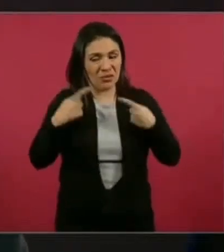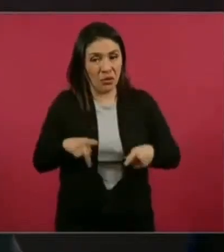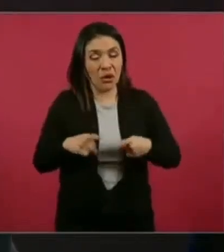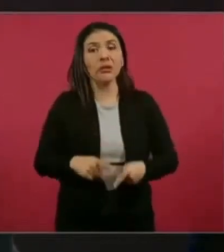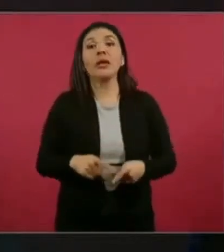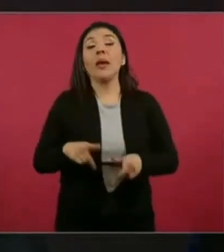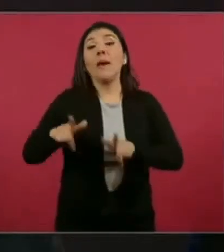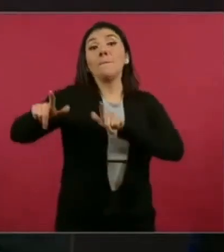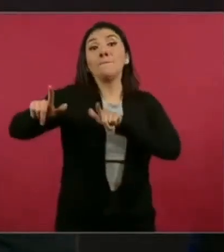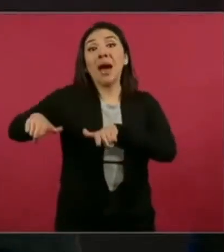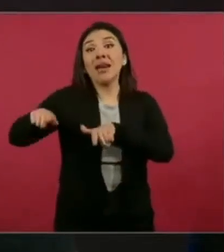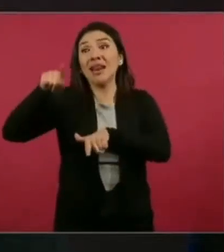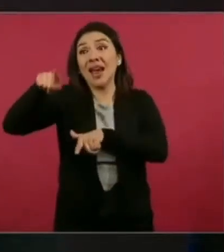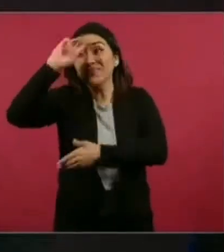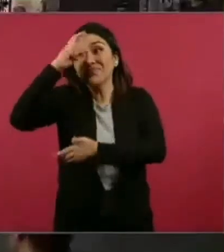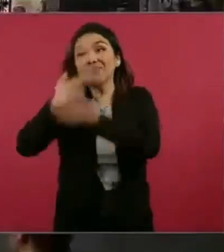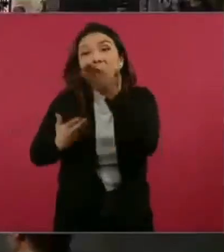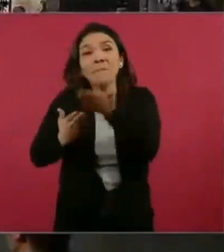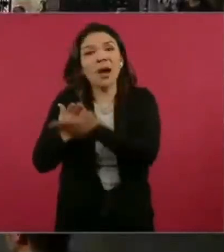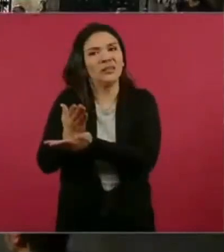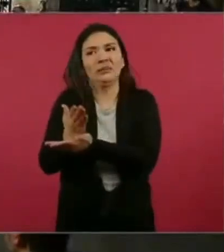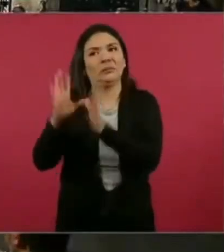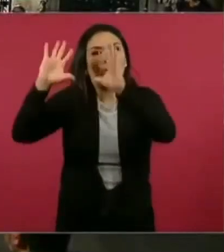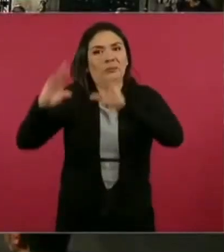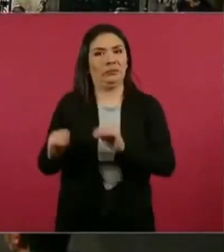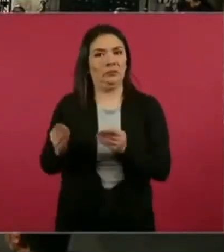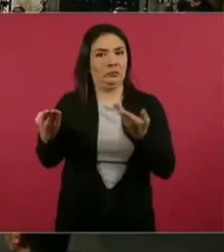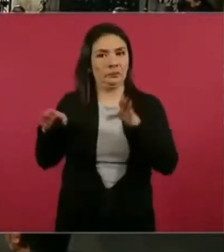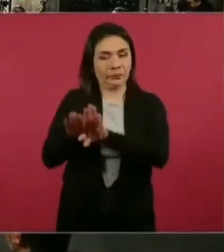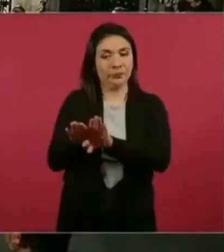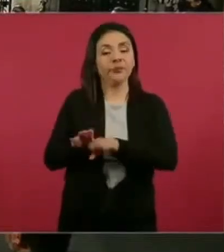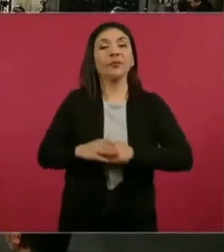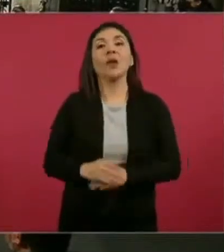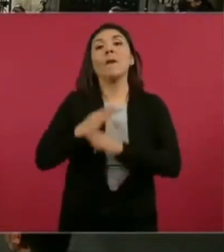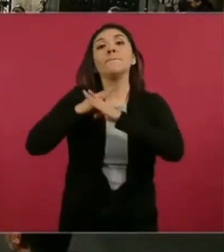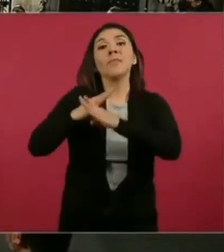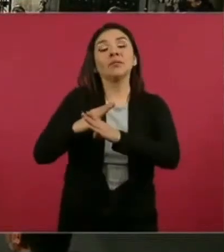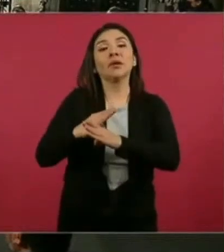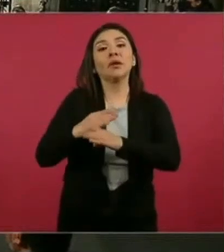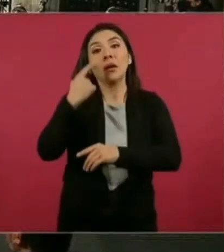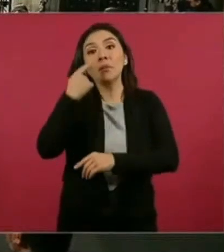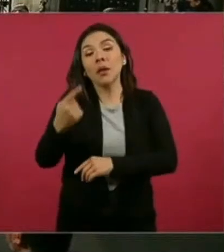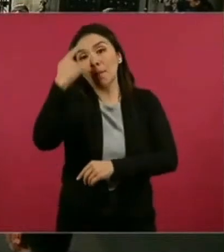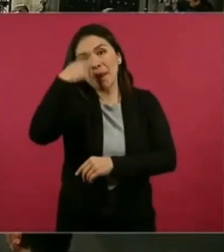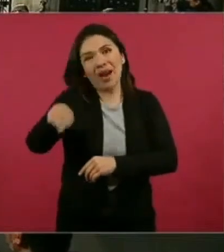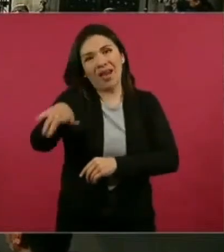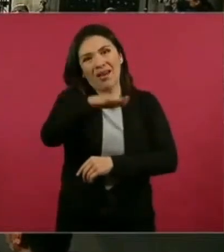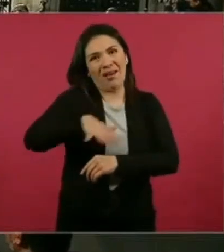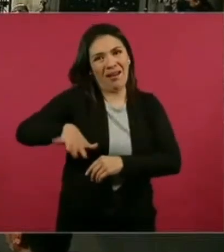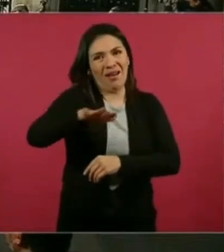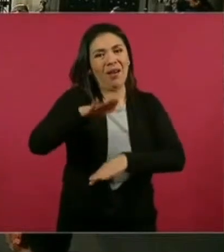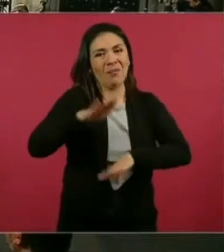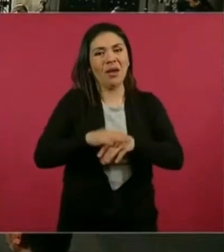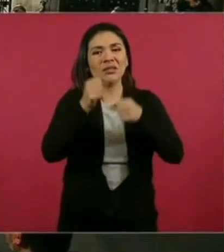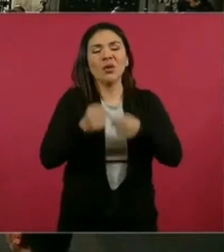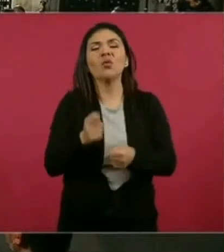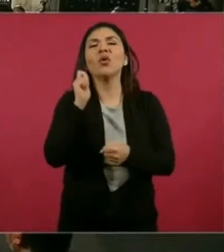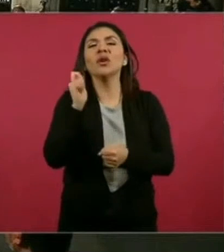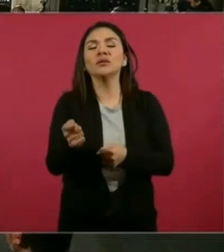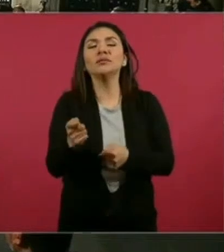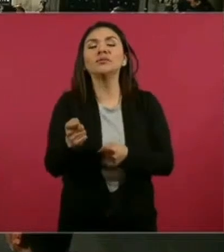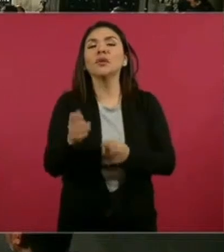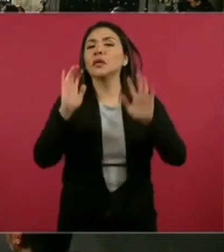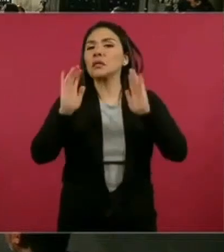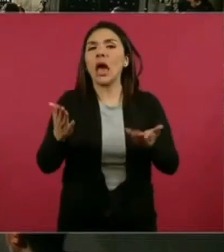de baja el sitio afectado. Se realizó bloqueo geográfico para el ambiente productivo. Esto significa